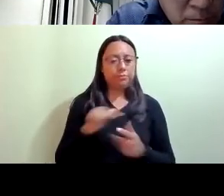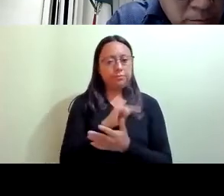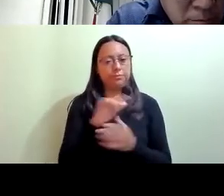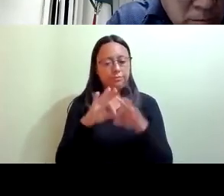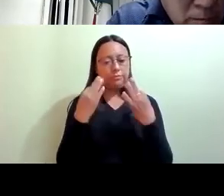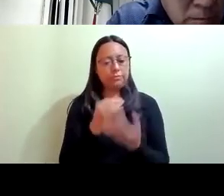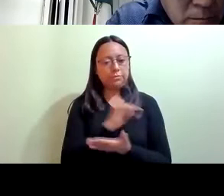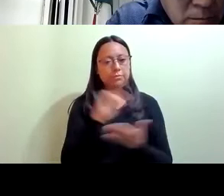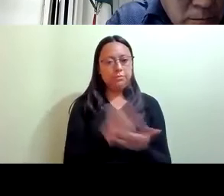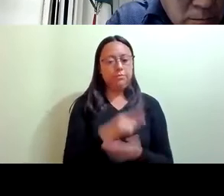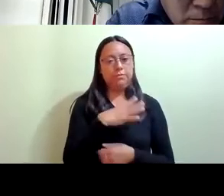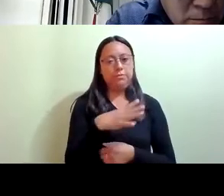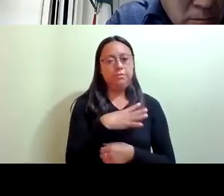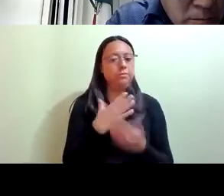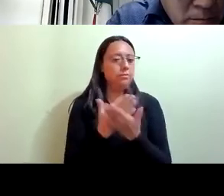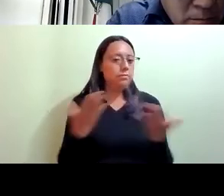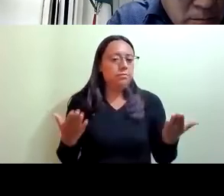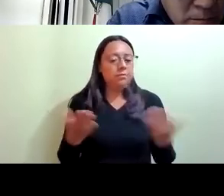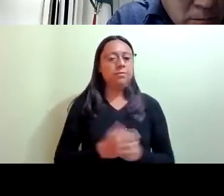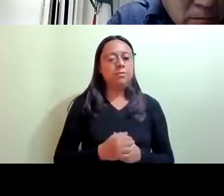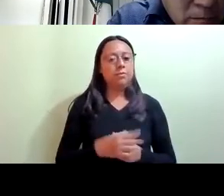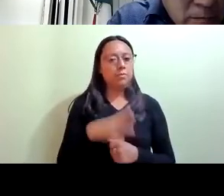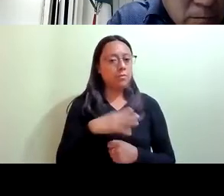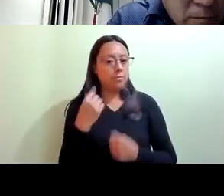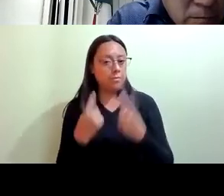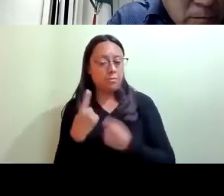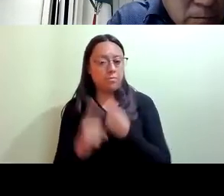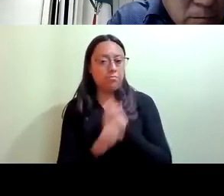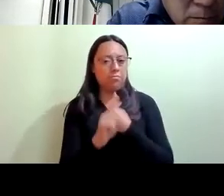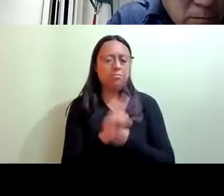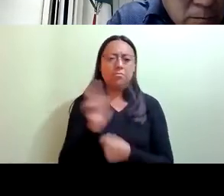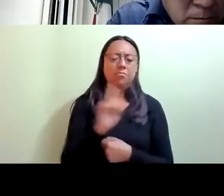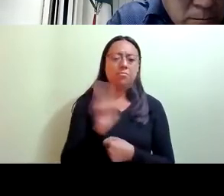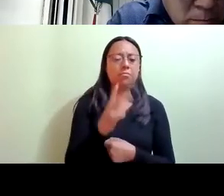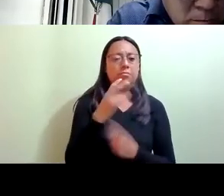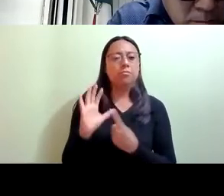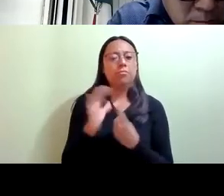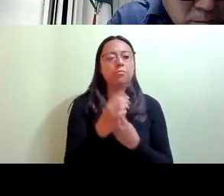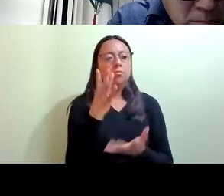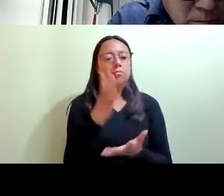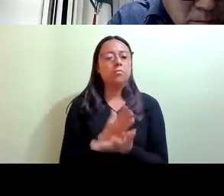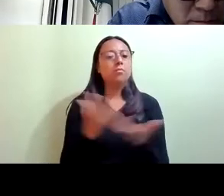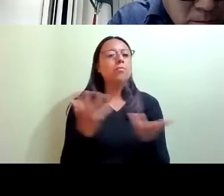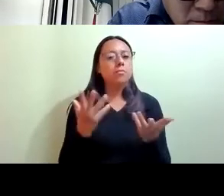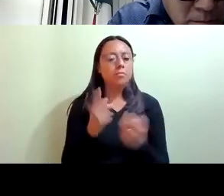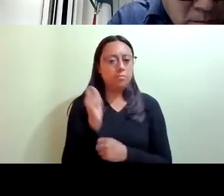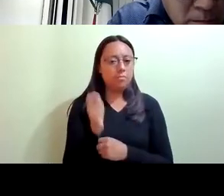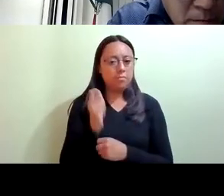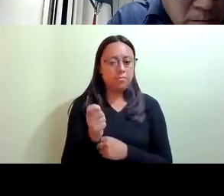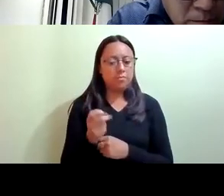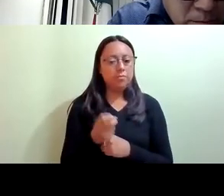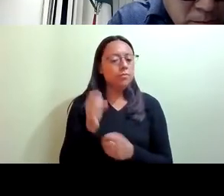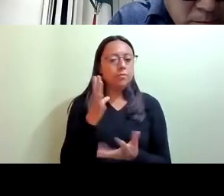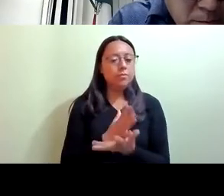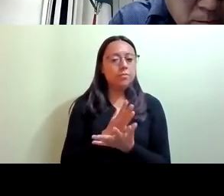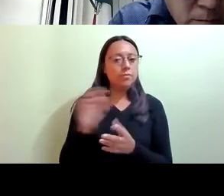Ahora, tampoco es que hubiera una gran problemática, porque estas comisiones lo único que han hecho es